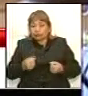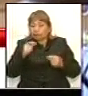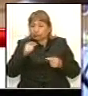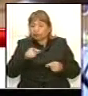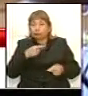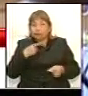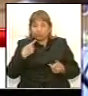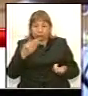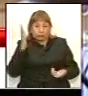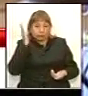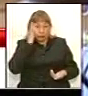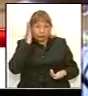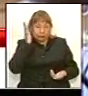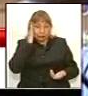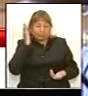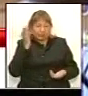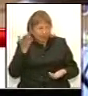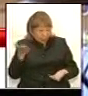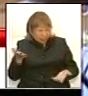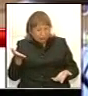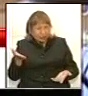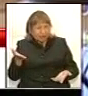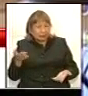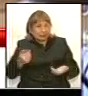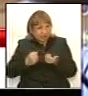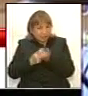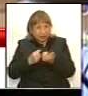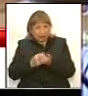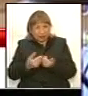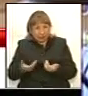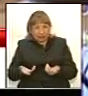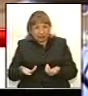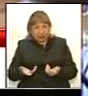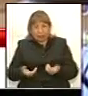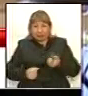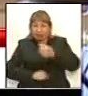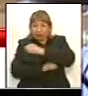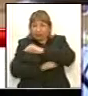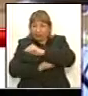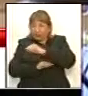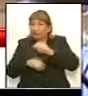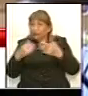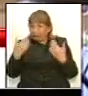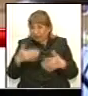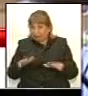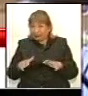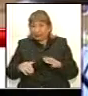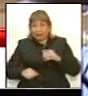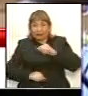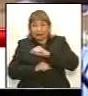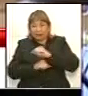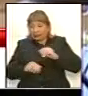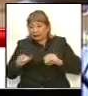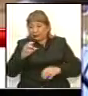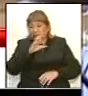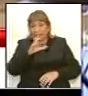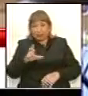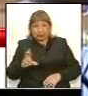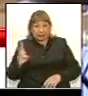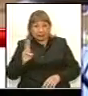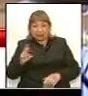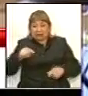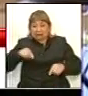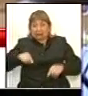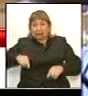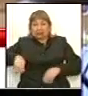se va a morir, sabemos eso. Pero hay un reforzamiento de puentes, hay un control de los camiones que se llevan los puentes ahí en la Costa Verde, si acá en la